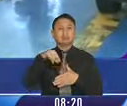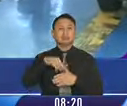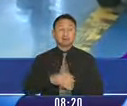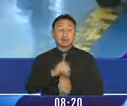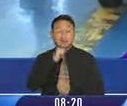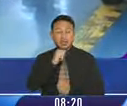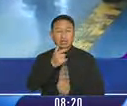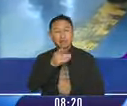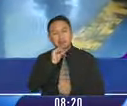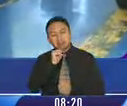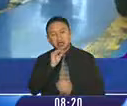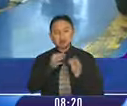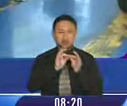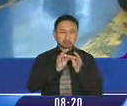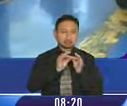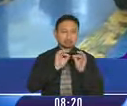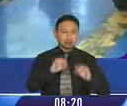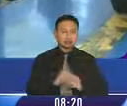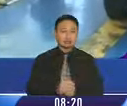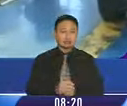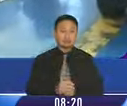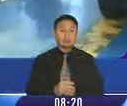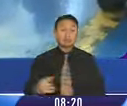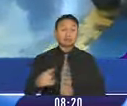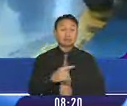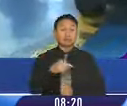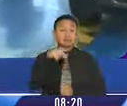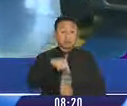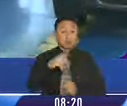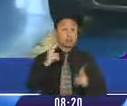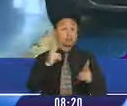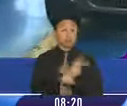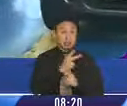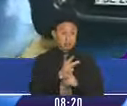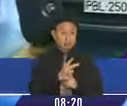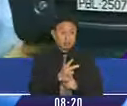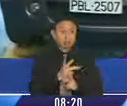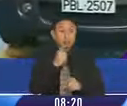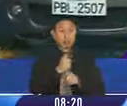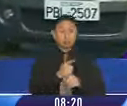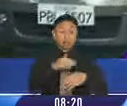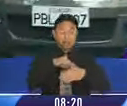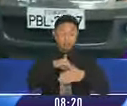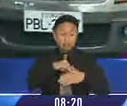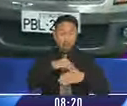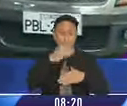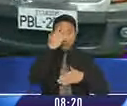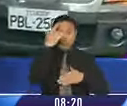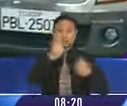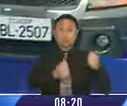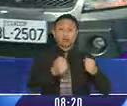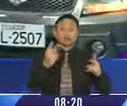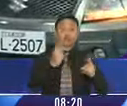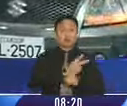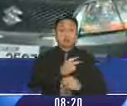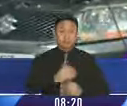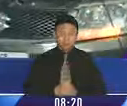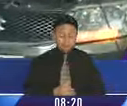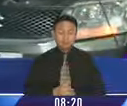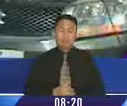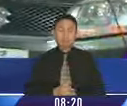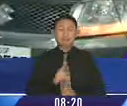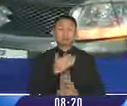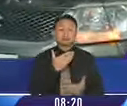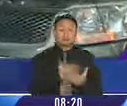algún defecto, algún problema, que está calificado como peligroso. Eso es importante. Es decir, está poniendo en riesgo la salud y la seguridad. Así es. Muchísimas gracias